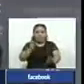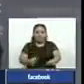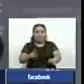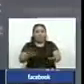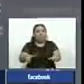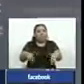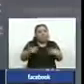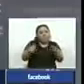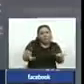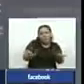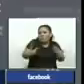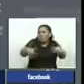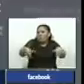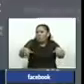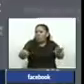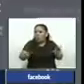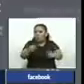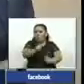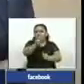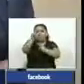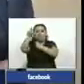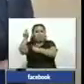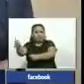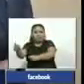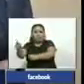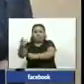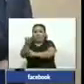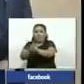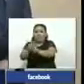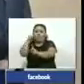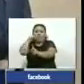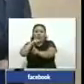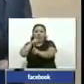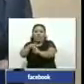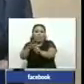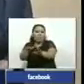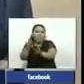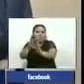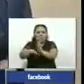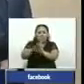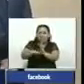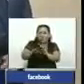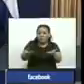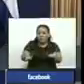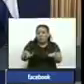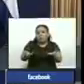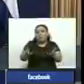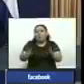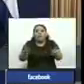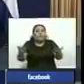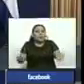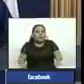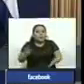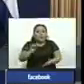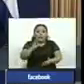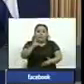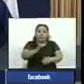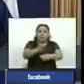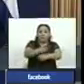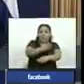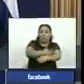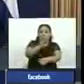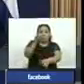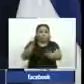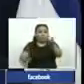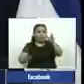oficiales y comunes y la denuncia en contra de Bukele sería por delitos menos graves y que en todo caso, el antejuicio